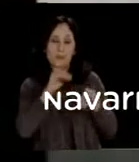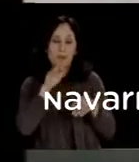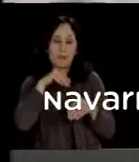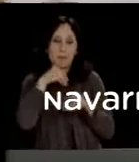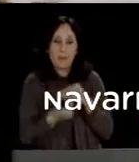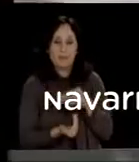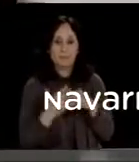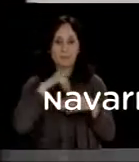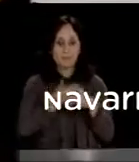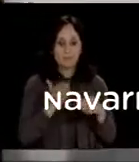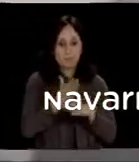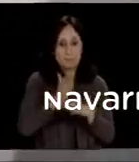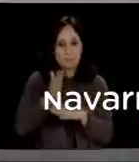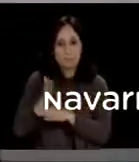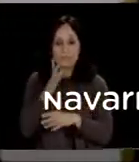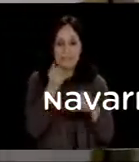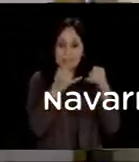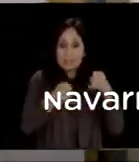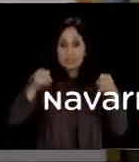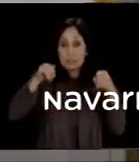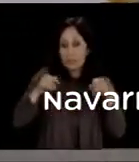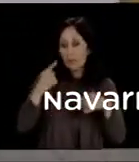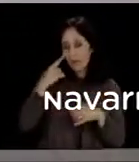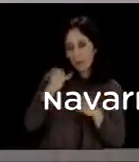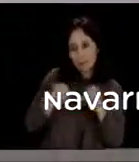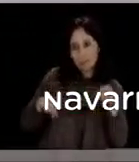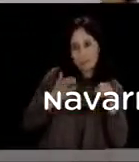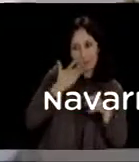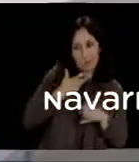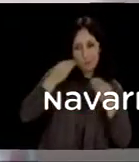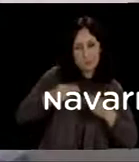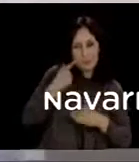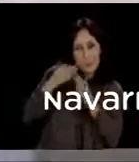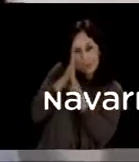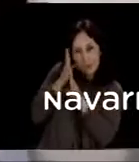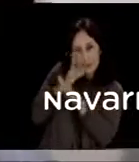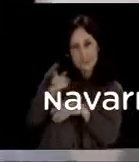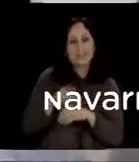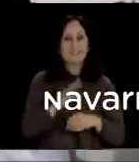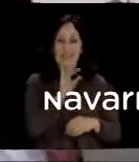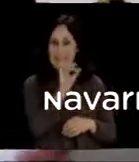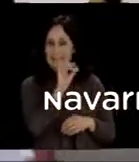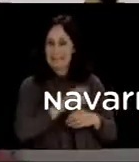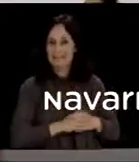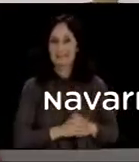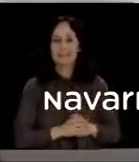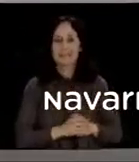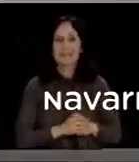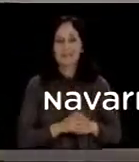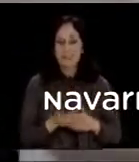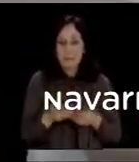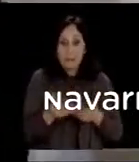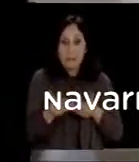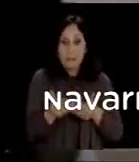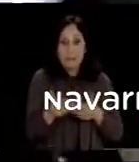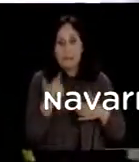pan. Aquí tenemos la chistorrica ya. La chistorrica, que es lo bueno, la tienes ahí escondida, para ¿eh? Para empezar, sí, para empezar a freír,